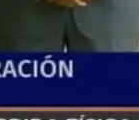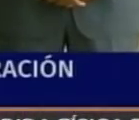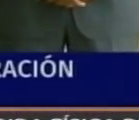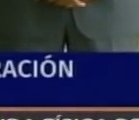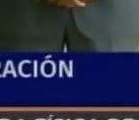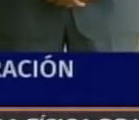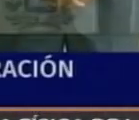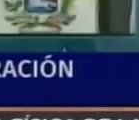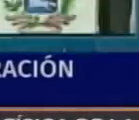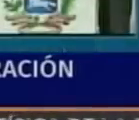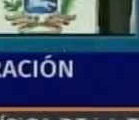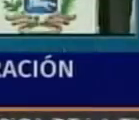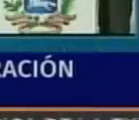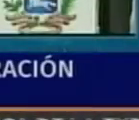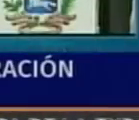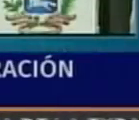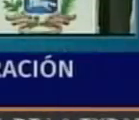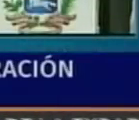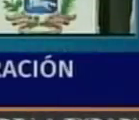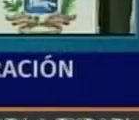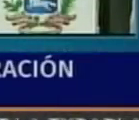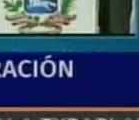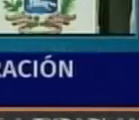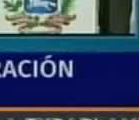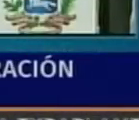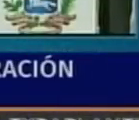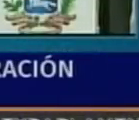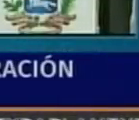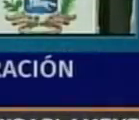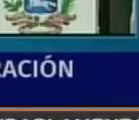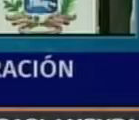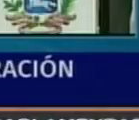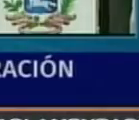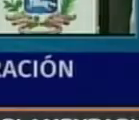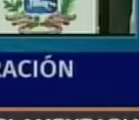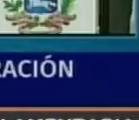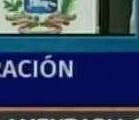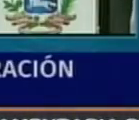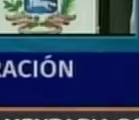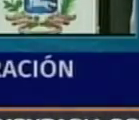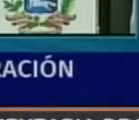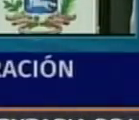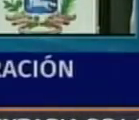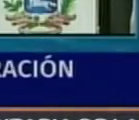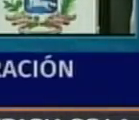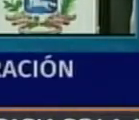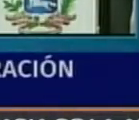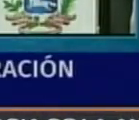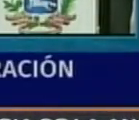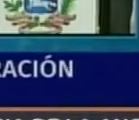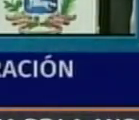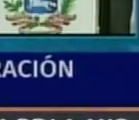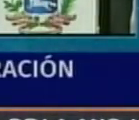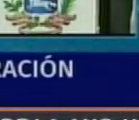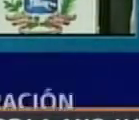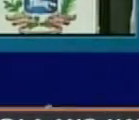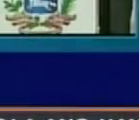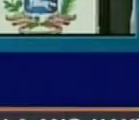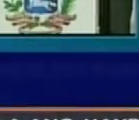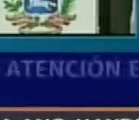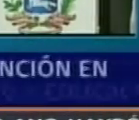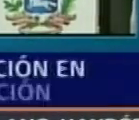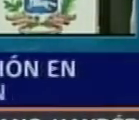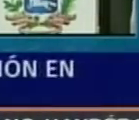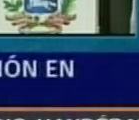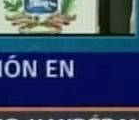bloqueo, y un secretario general preocupado también por Venezuela como parte de las Naciones Unidas y con toda